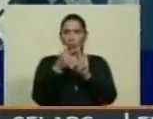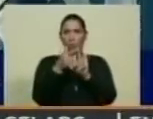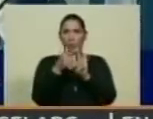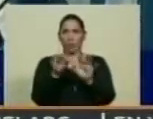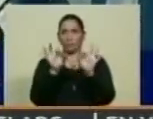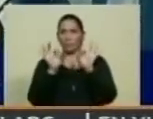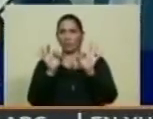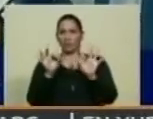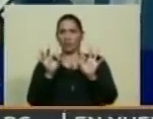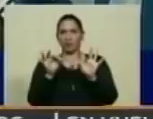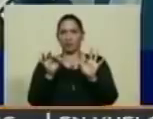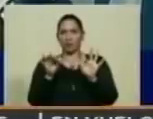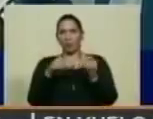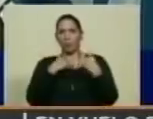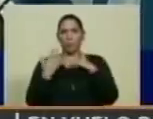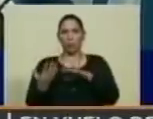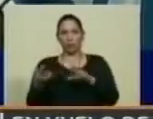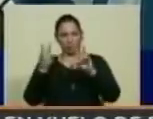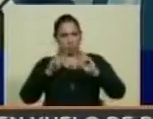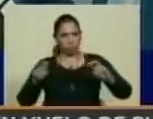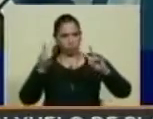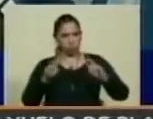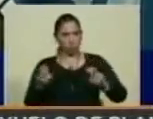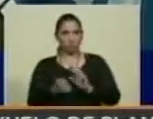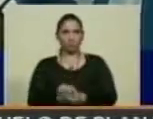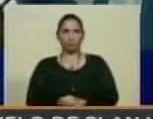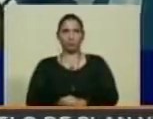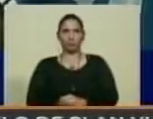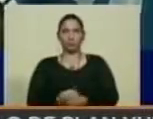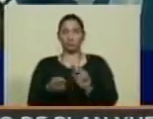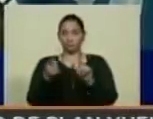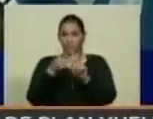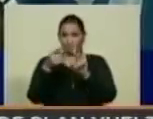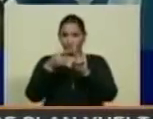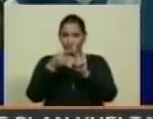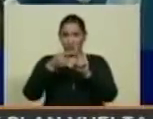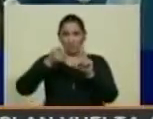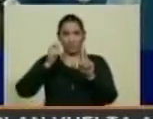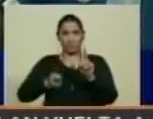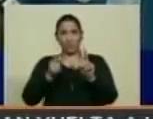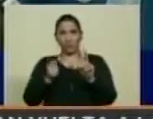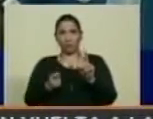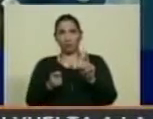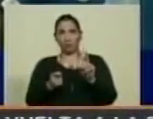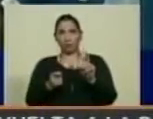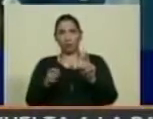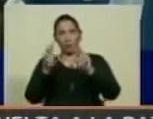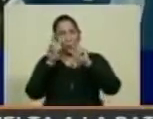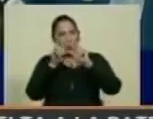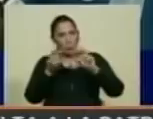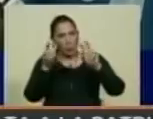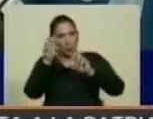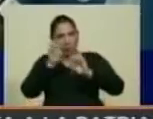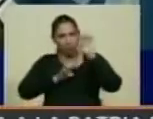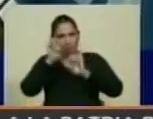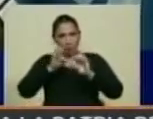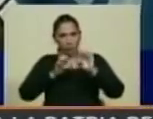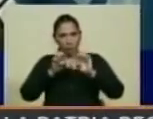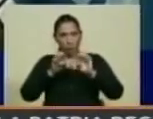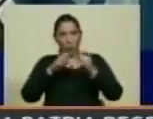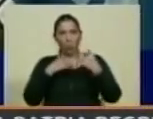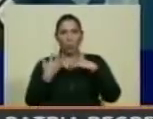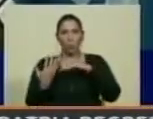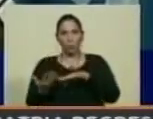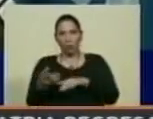en homicidio a los fines de la investigación. Los fiscales presenciaron la autopsia del cadáver realizada el mismo 8 de